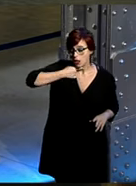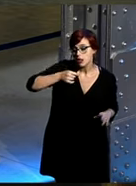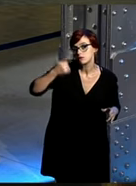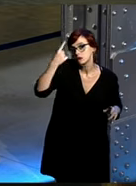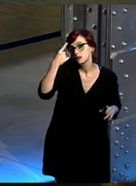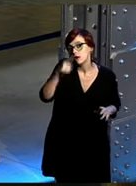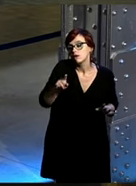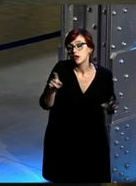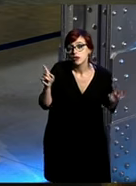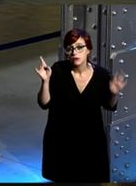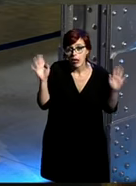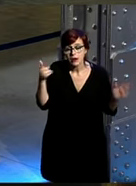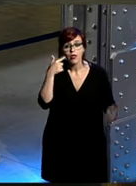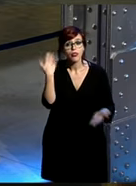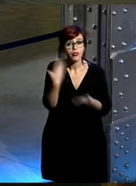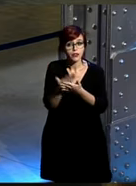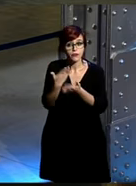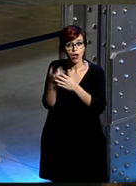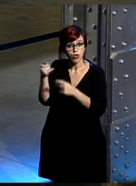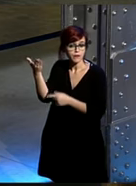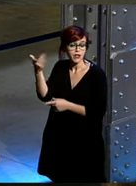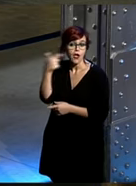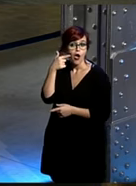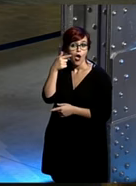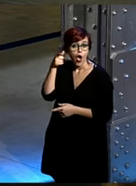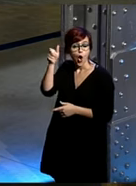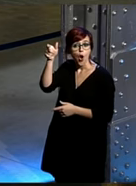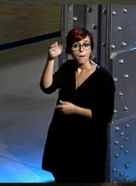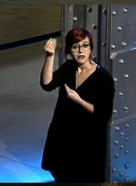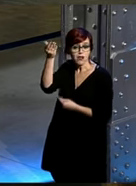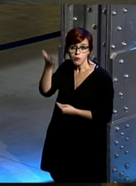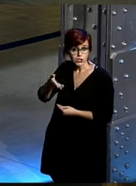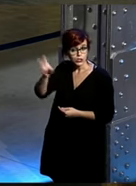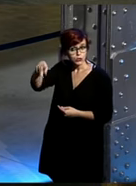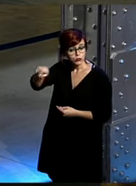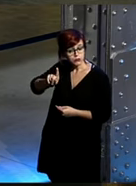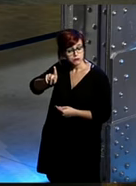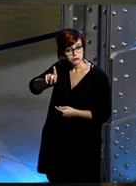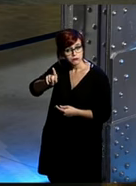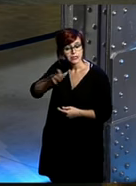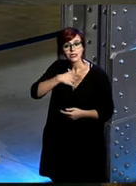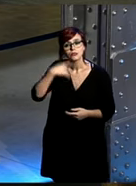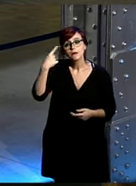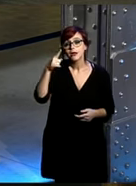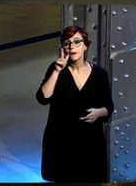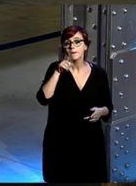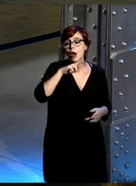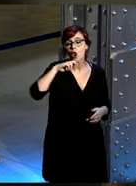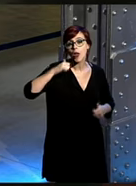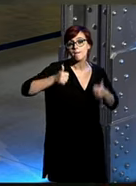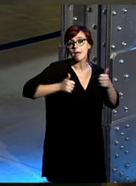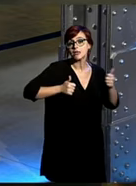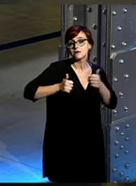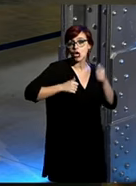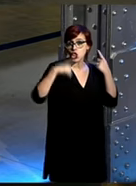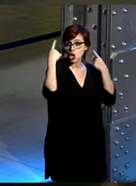ya que la certificación para él no es tan importante, el valor que tiene ese Master